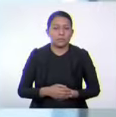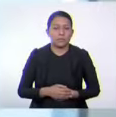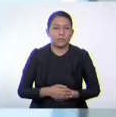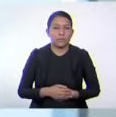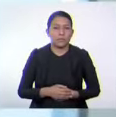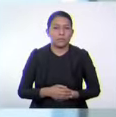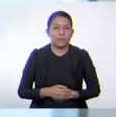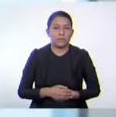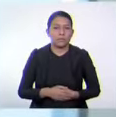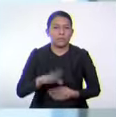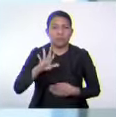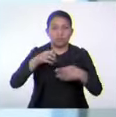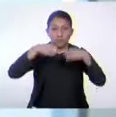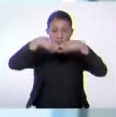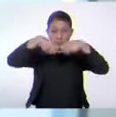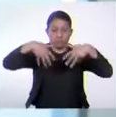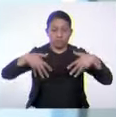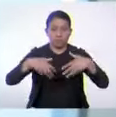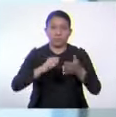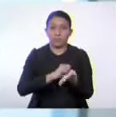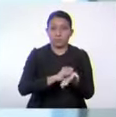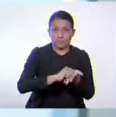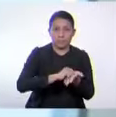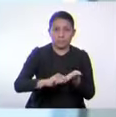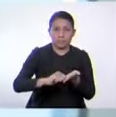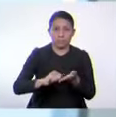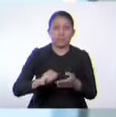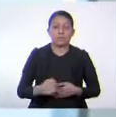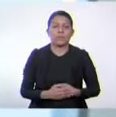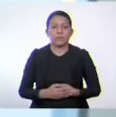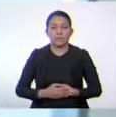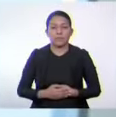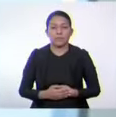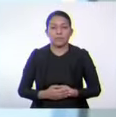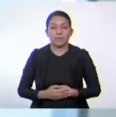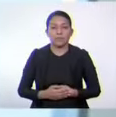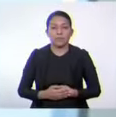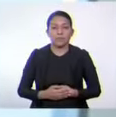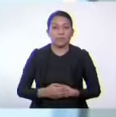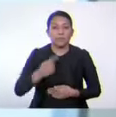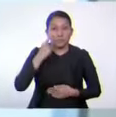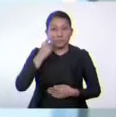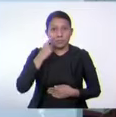Su estructura, para escribirla lineoangular, tendría esta forma.